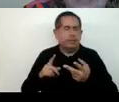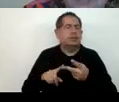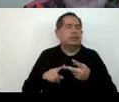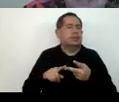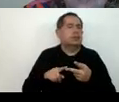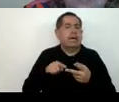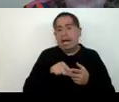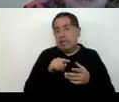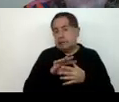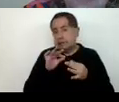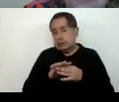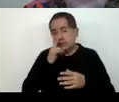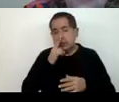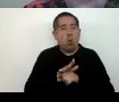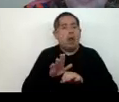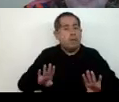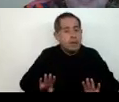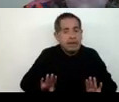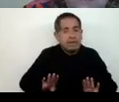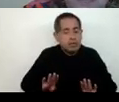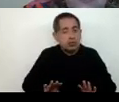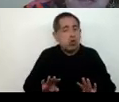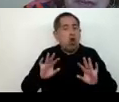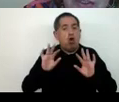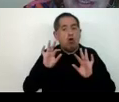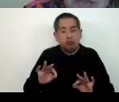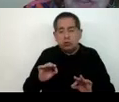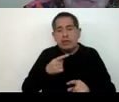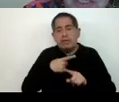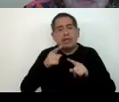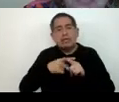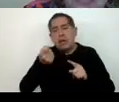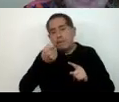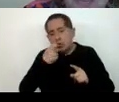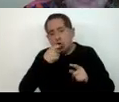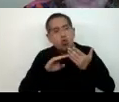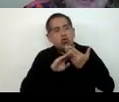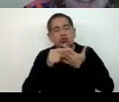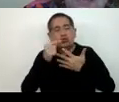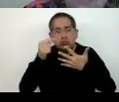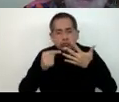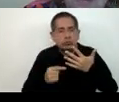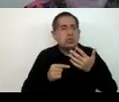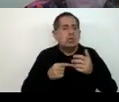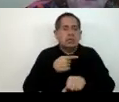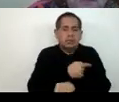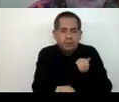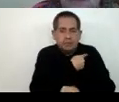habla acerca de los beneficios de los métodos anticonceptivos, del porcentaje